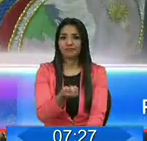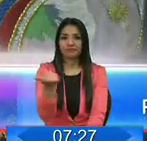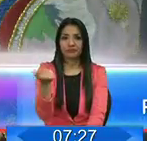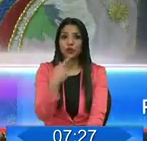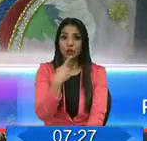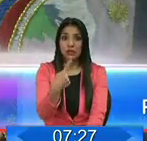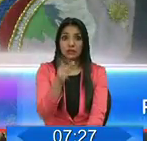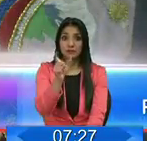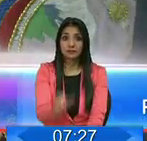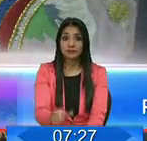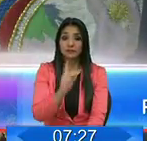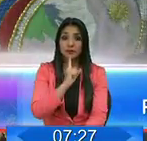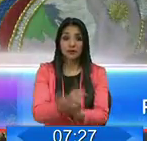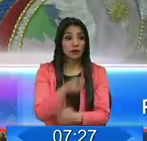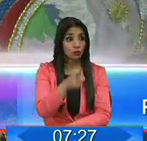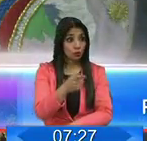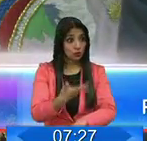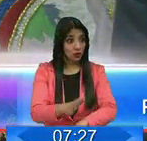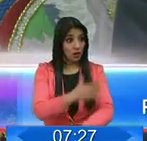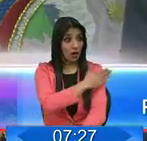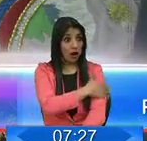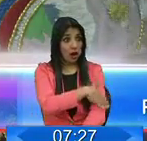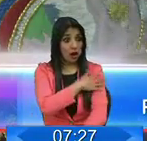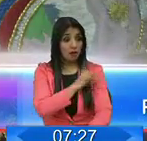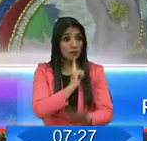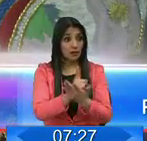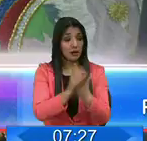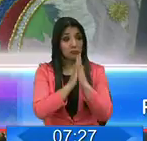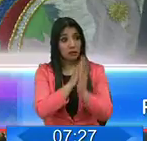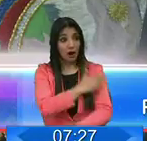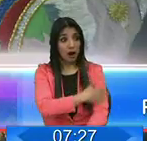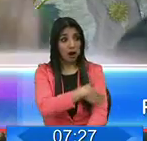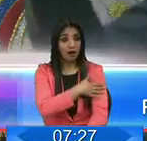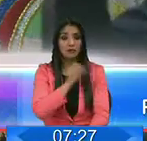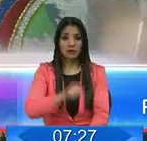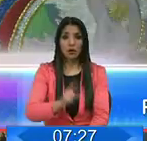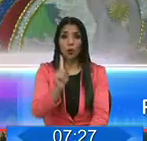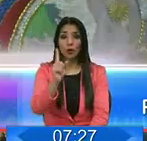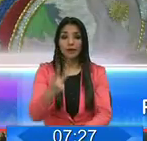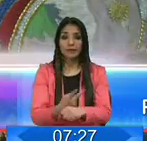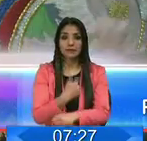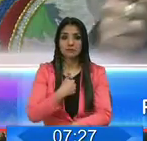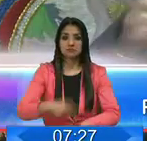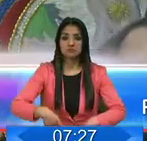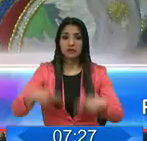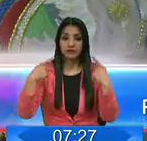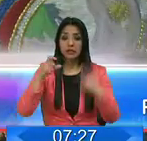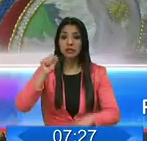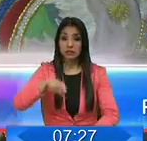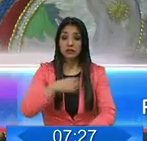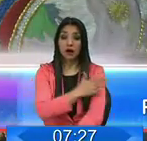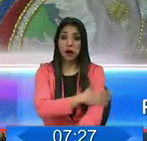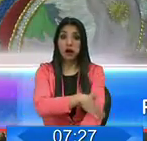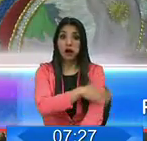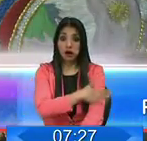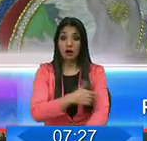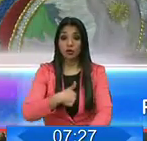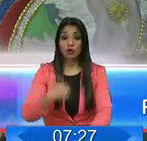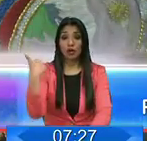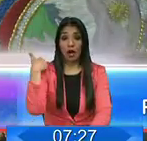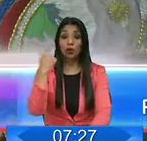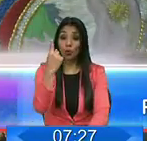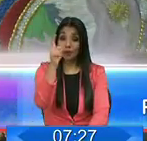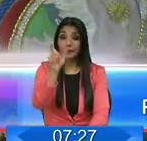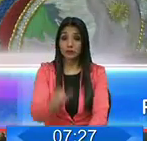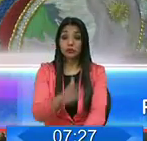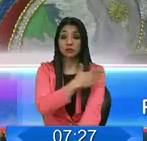persona. ¿Ha recibido usted a alguna persona algún tipo de palanqueo? Una sola vez en mi vida. En este cargo he recibido